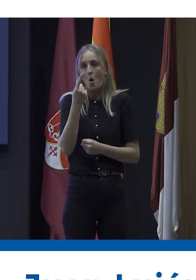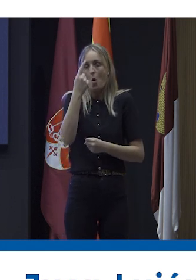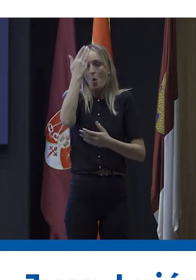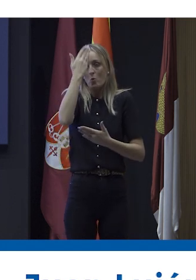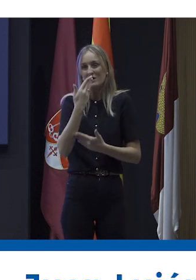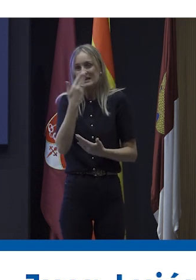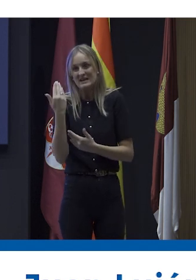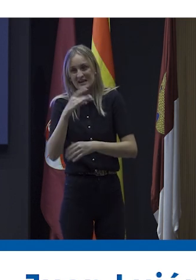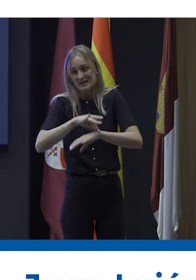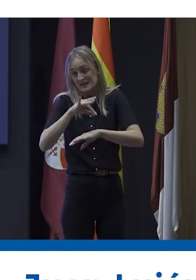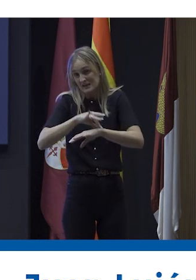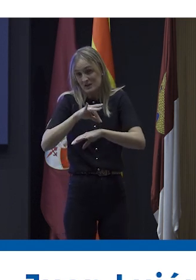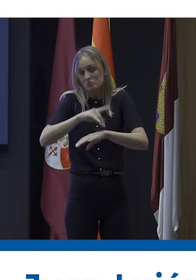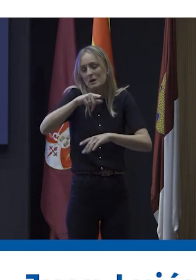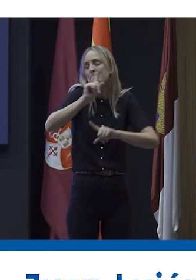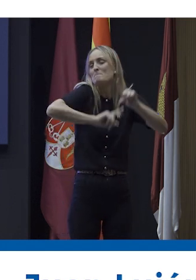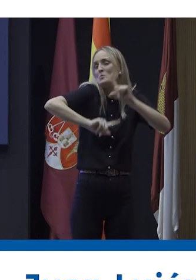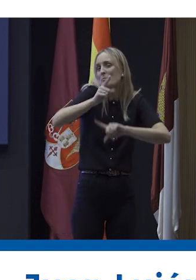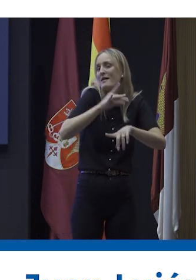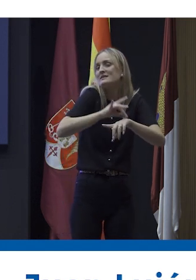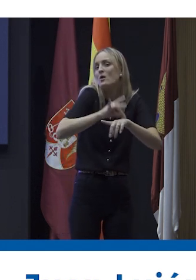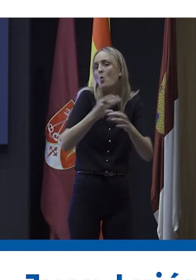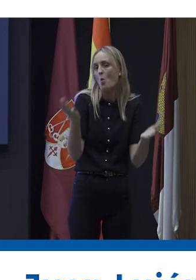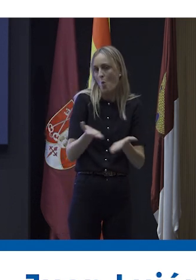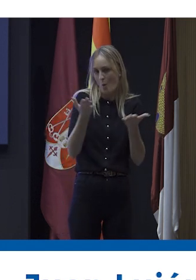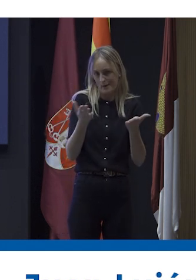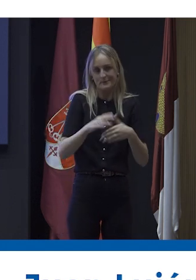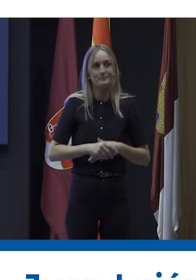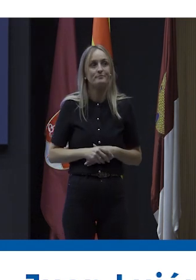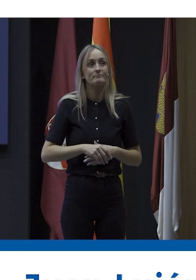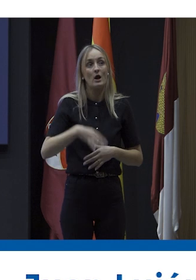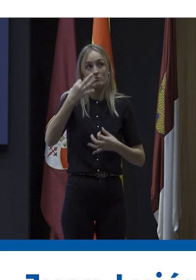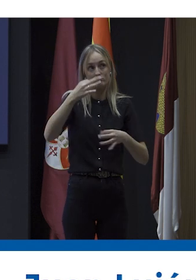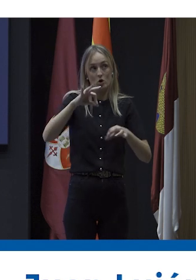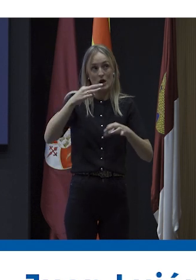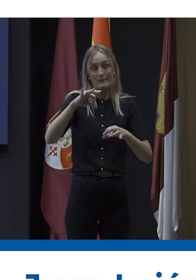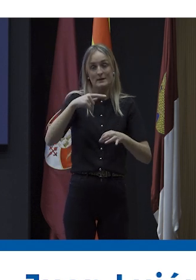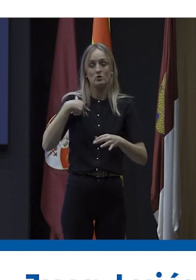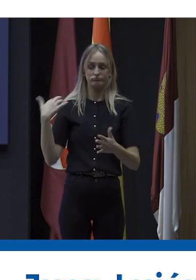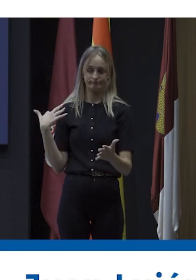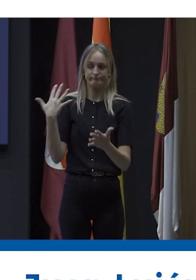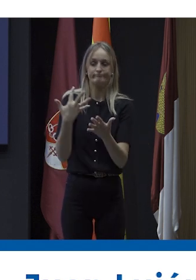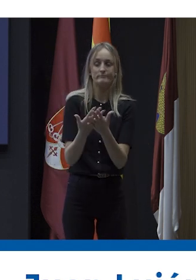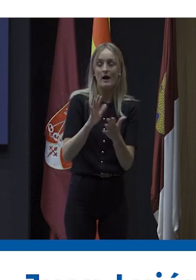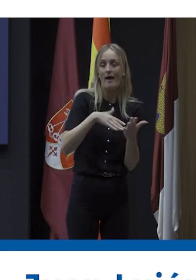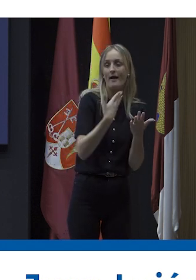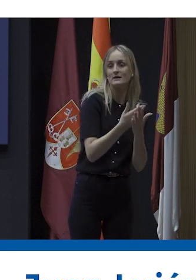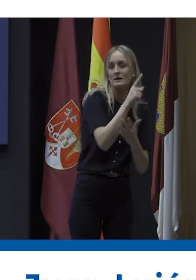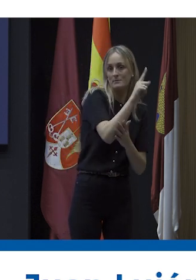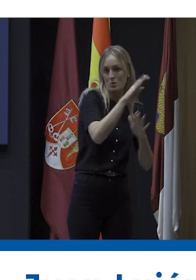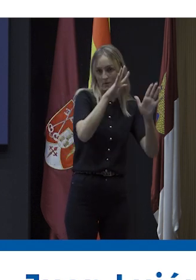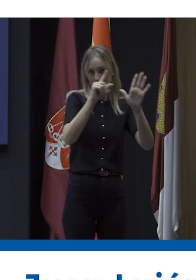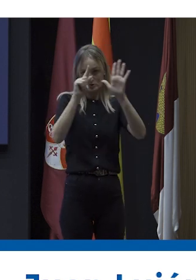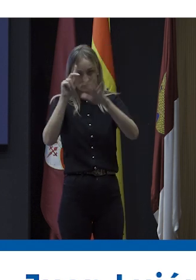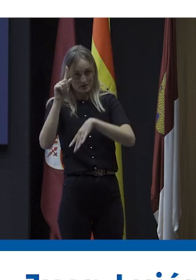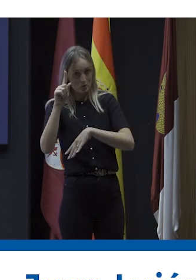y qué problemas de salud tenían, ¿vale? Lógicamente, esto llevó su tiempo, pero en 1961 publican